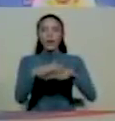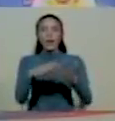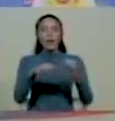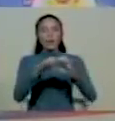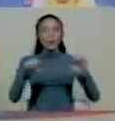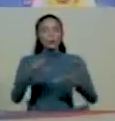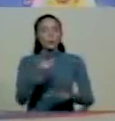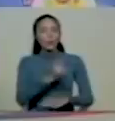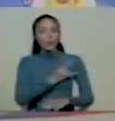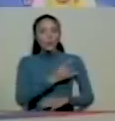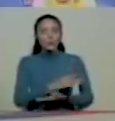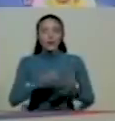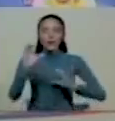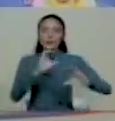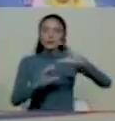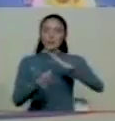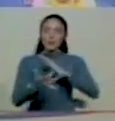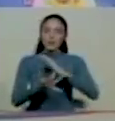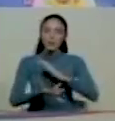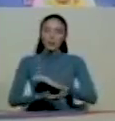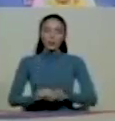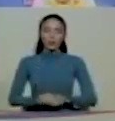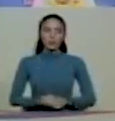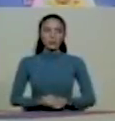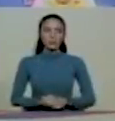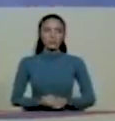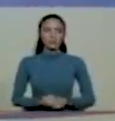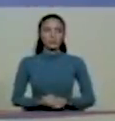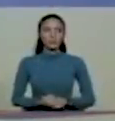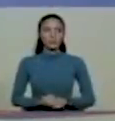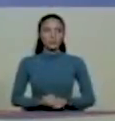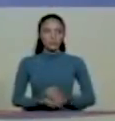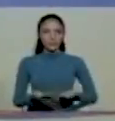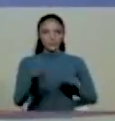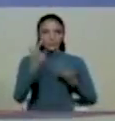de Educación Universitaria, Ciencia y Tecnología,